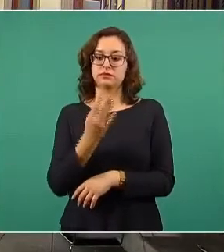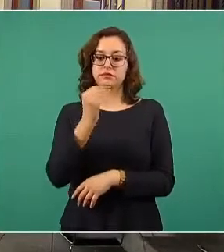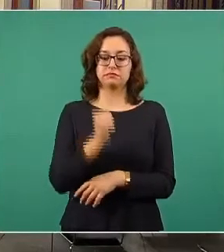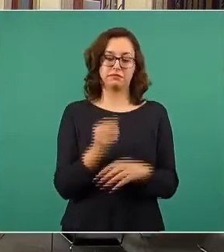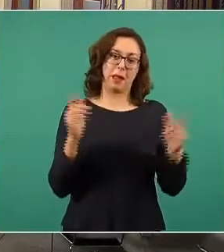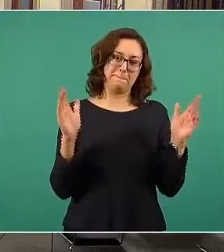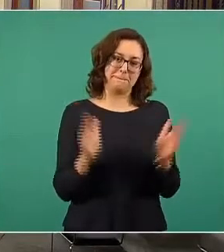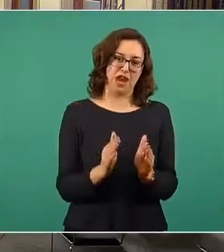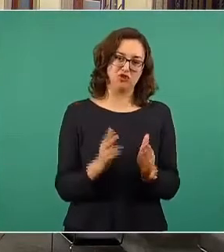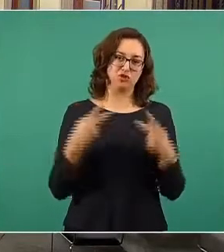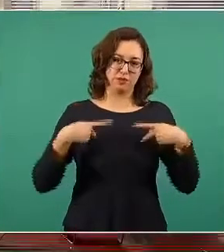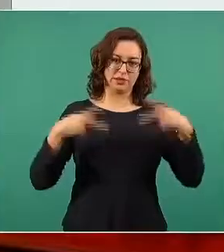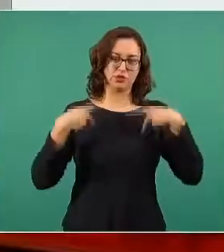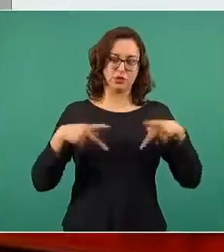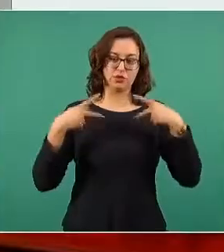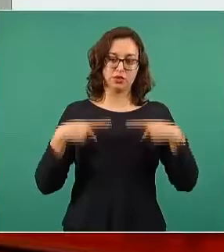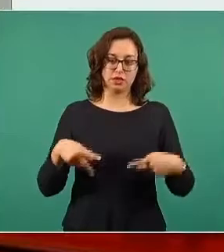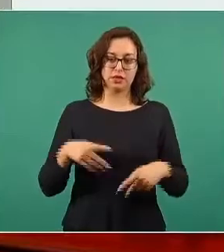son